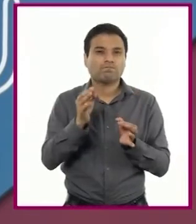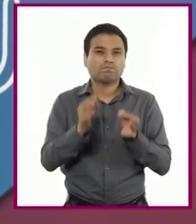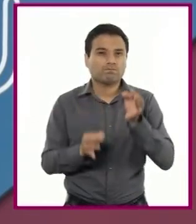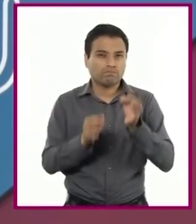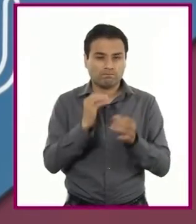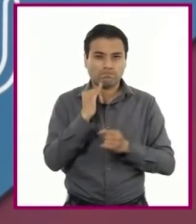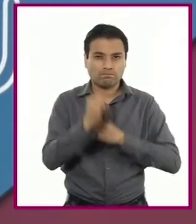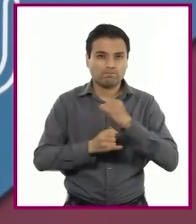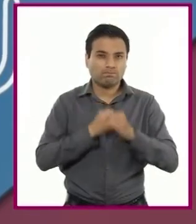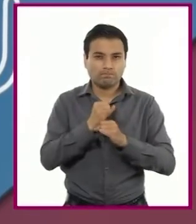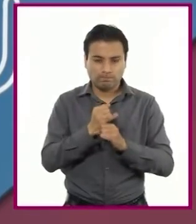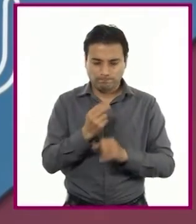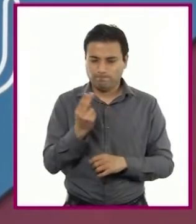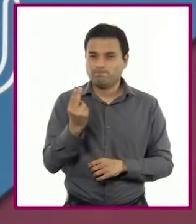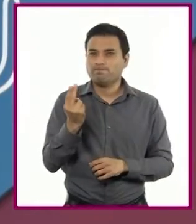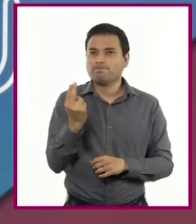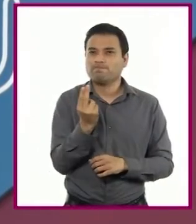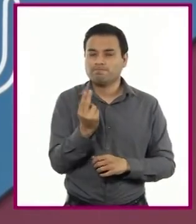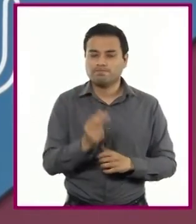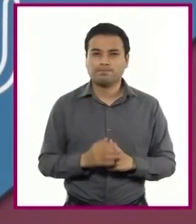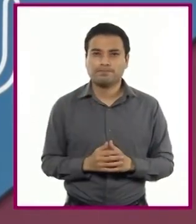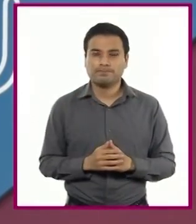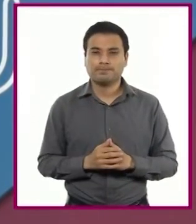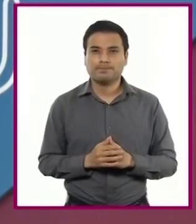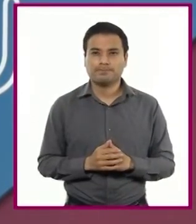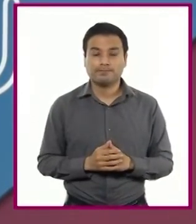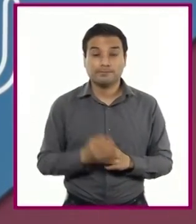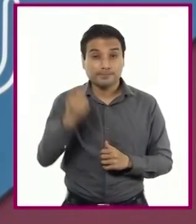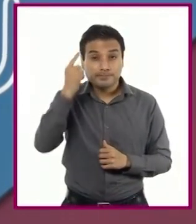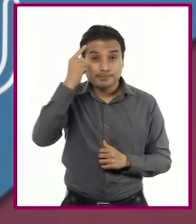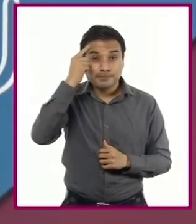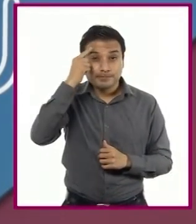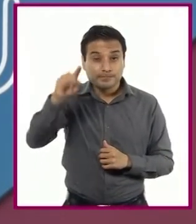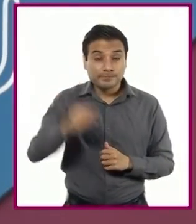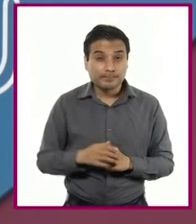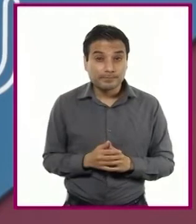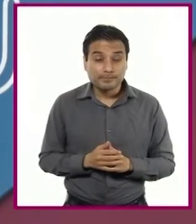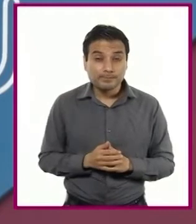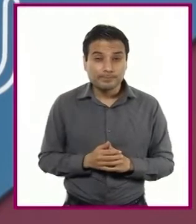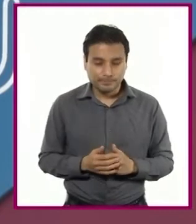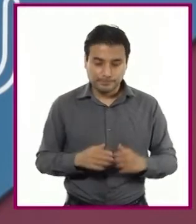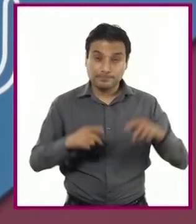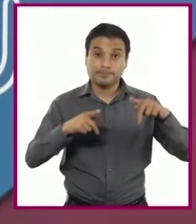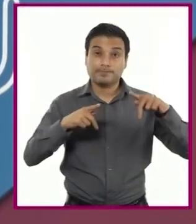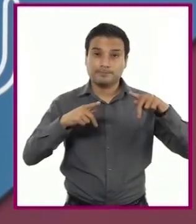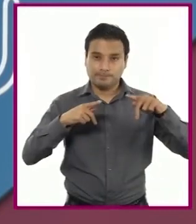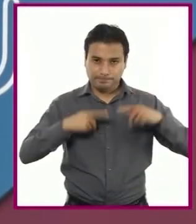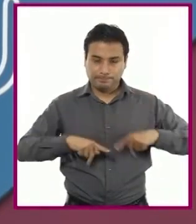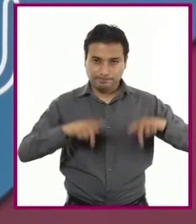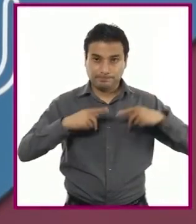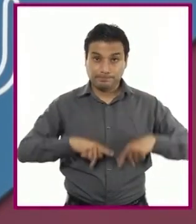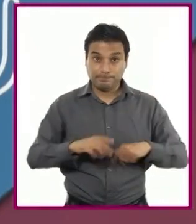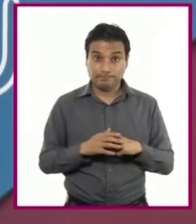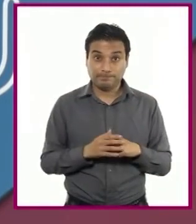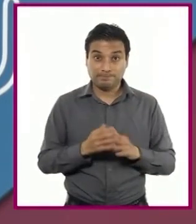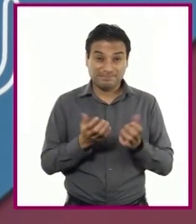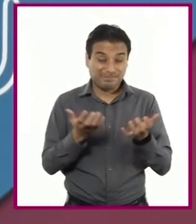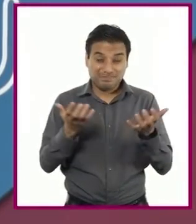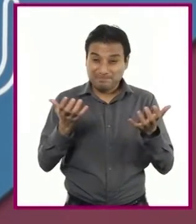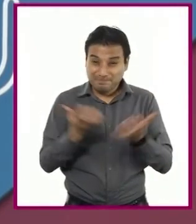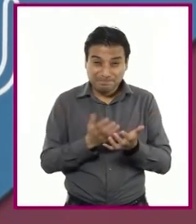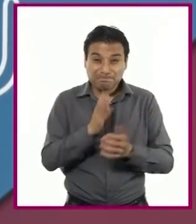decir, una corte internacional, que se encargara de juzgar a las personas acusadas de